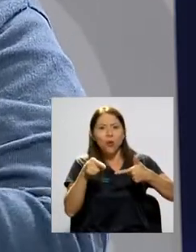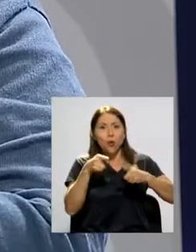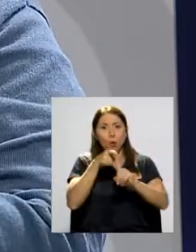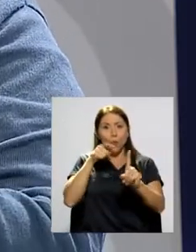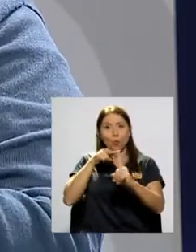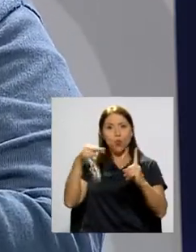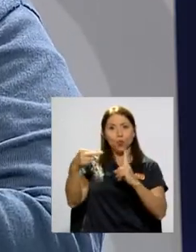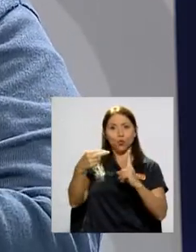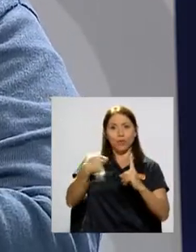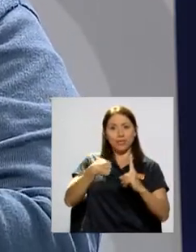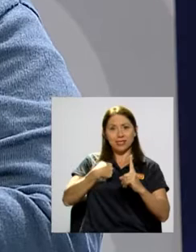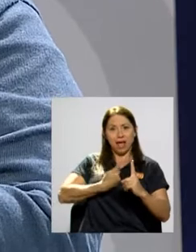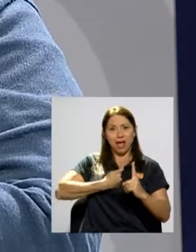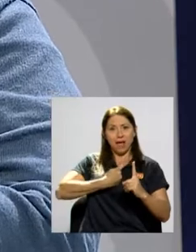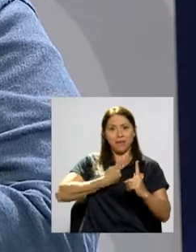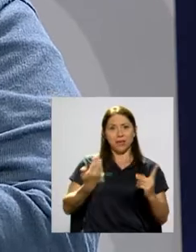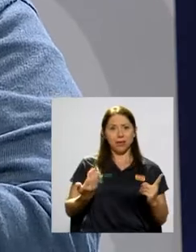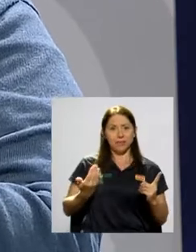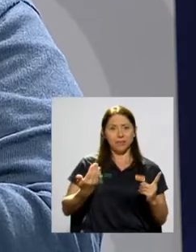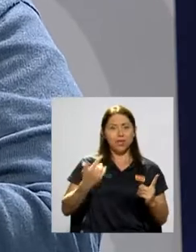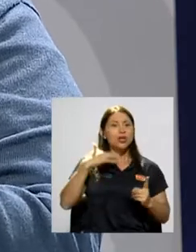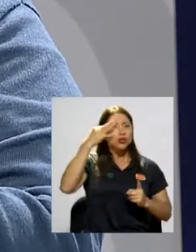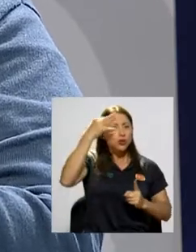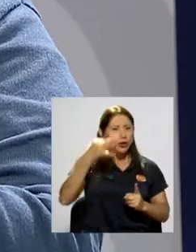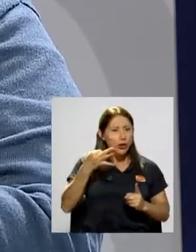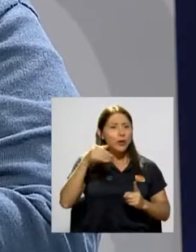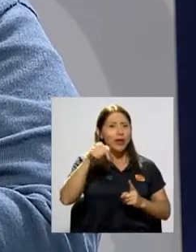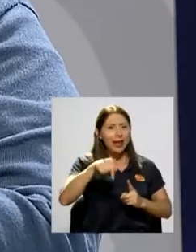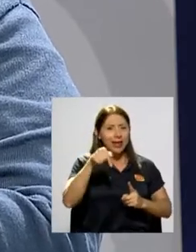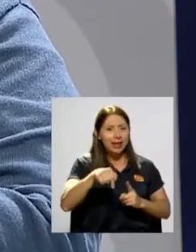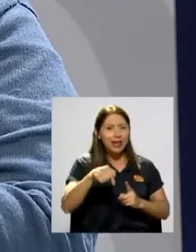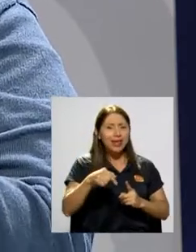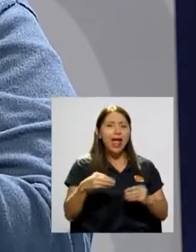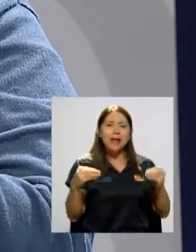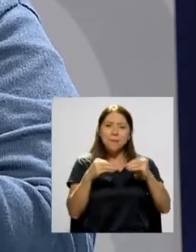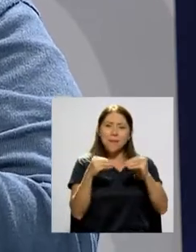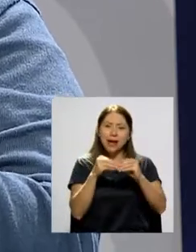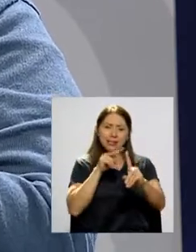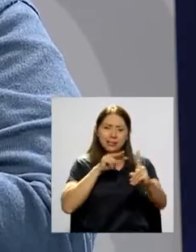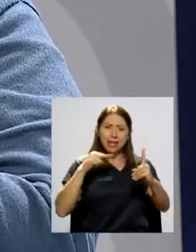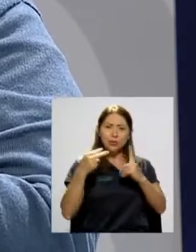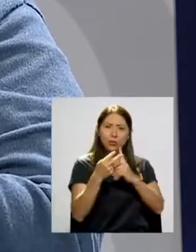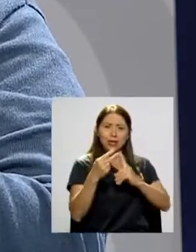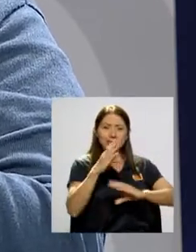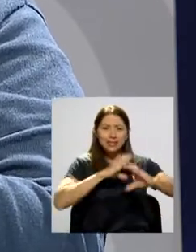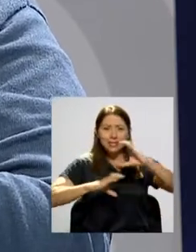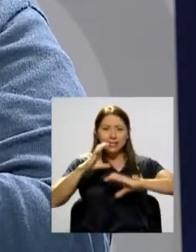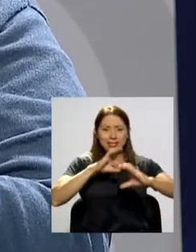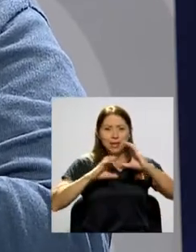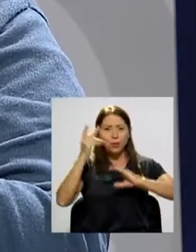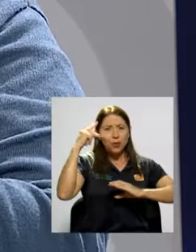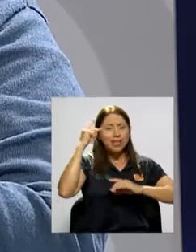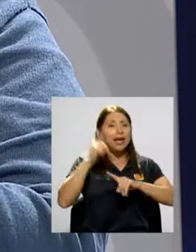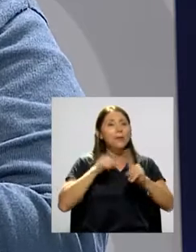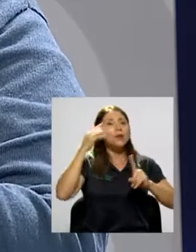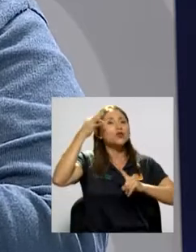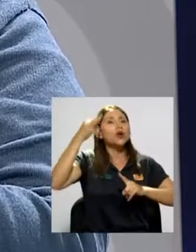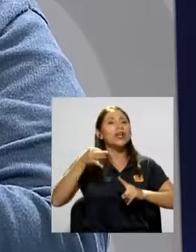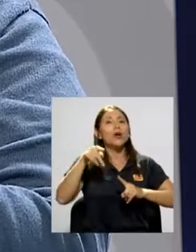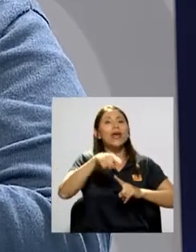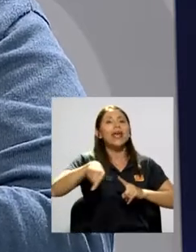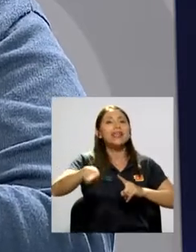aquí hay lecturas desde la parte más de la ciencia política, pero me parece que fue un acuerdo de cúpulas, uh-huh,